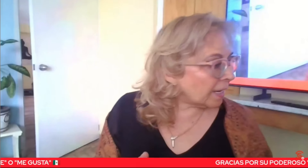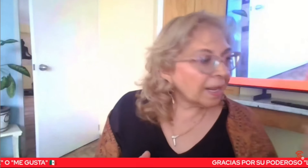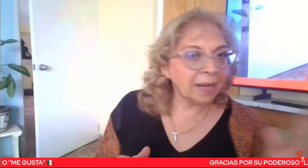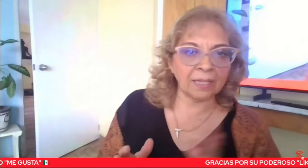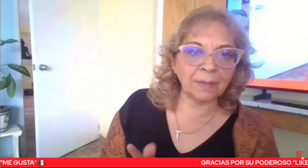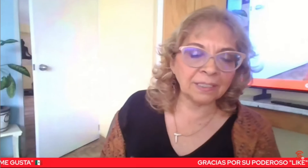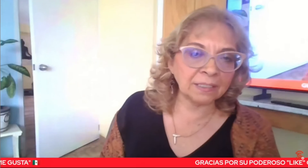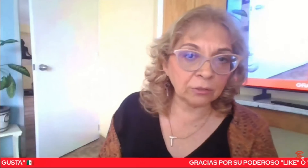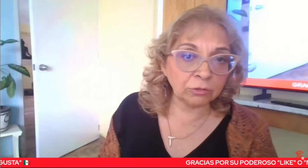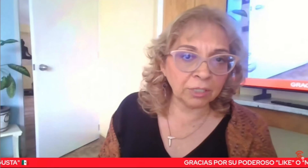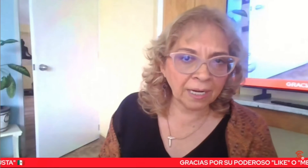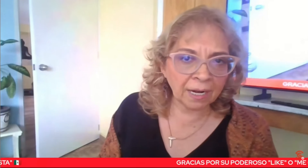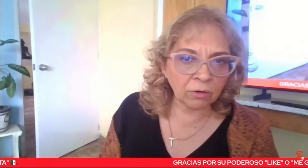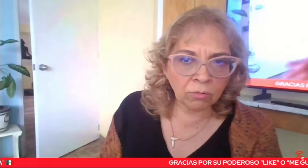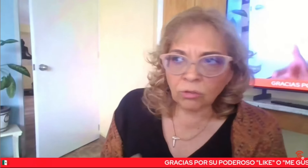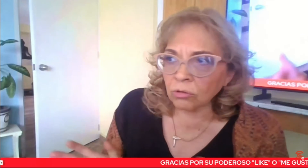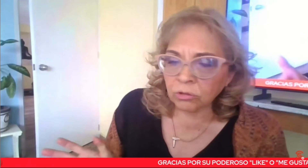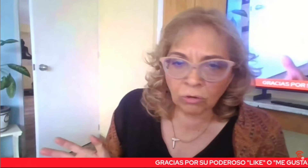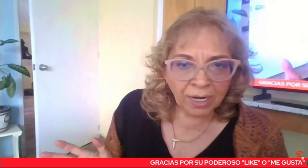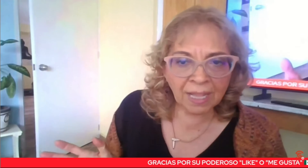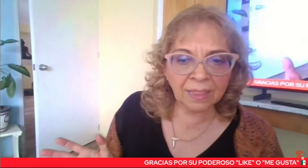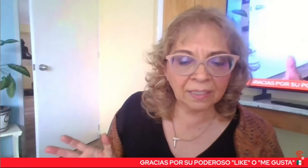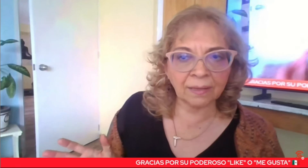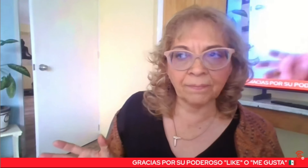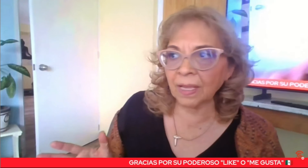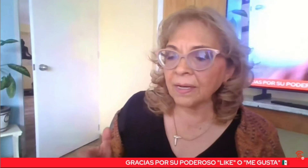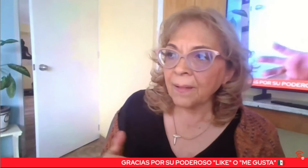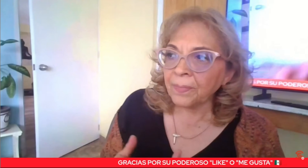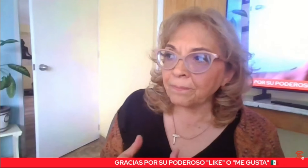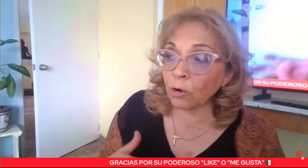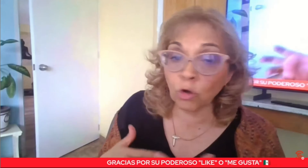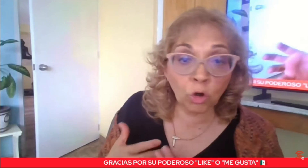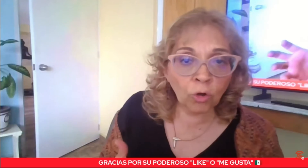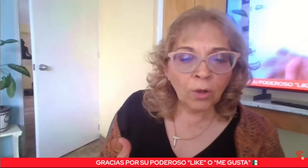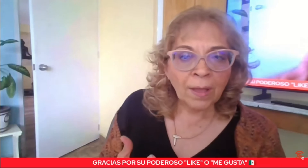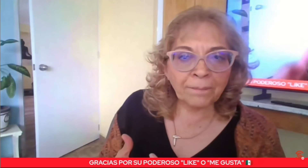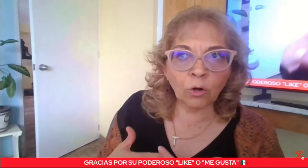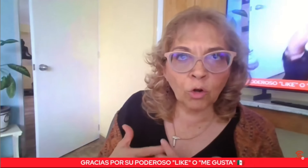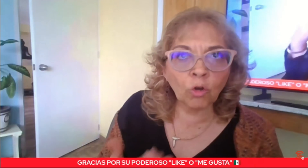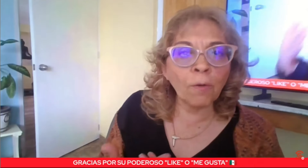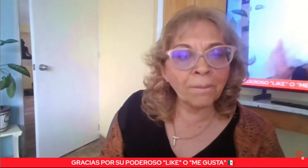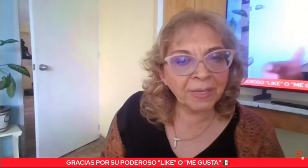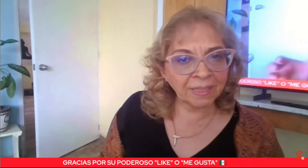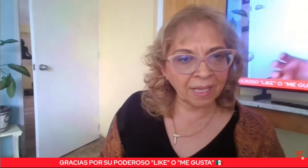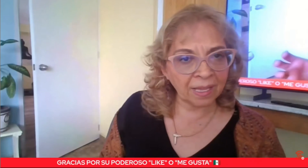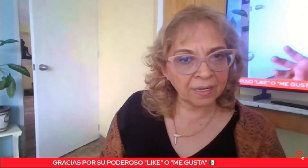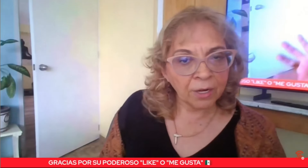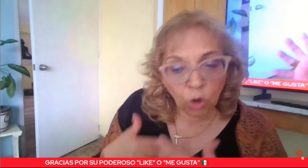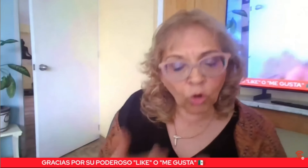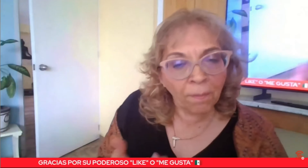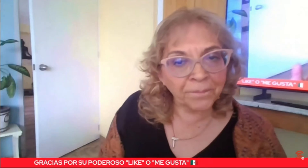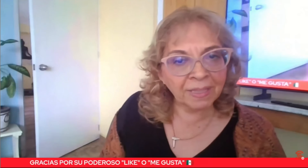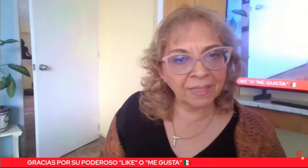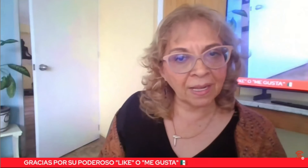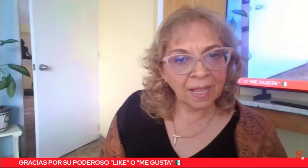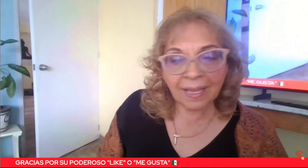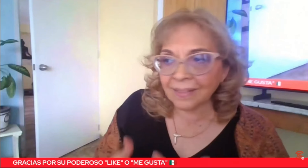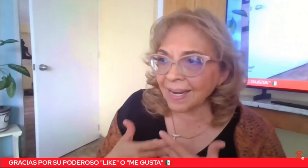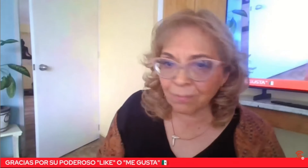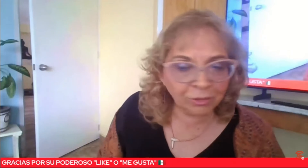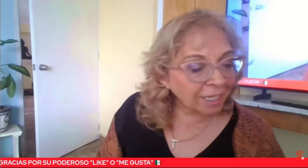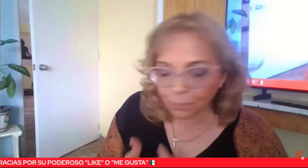tienen las mesas de Azucena, ¿no? Cuando son horrendas también, pero no compiten.